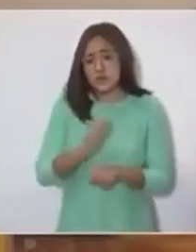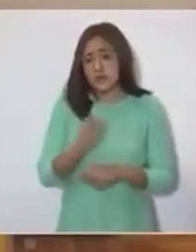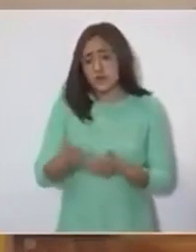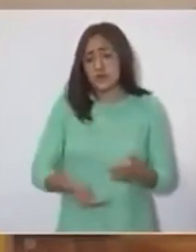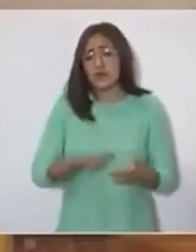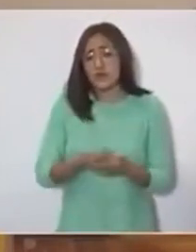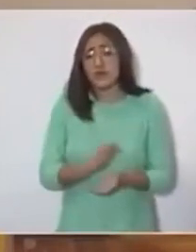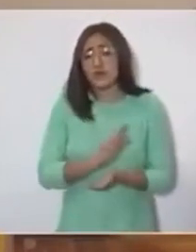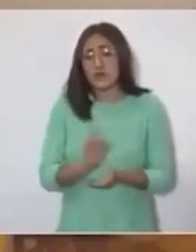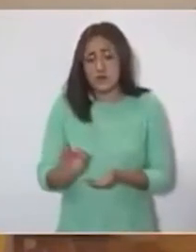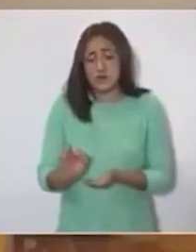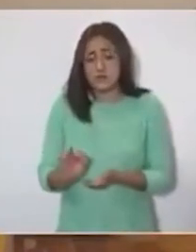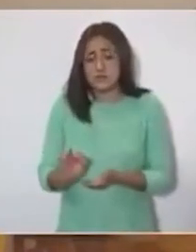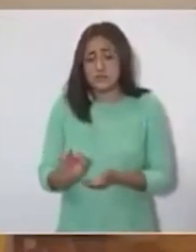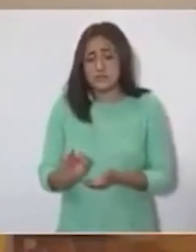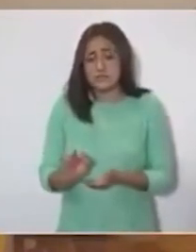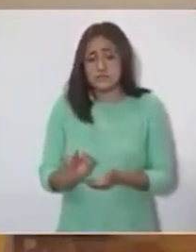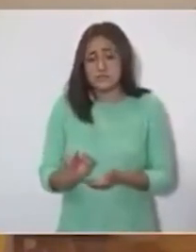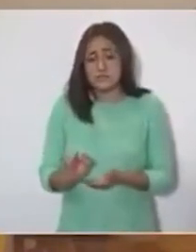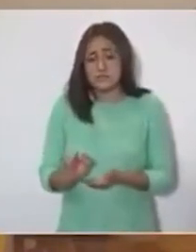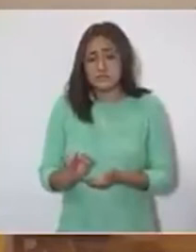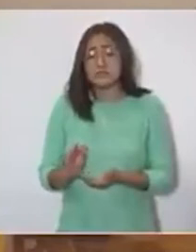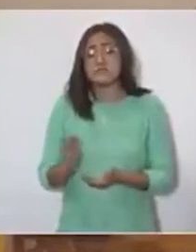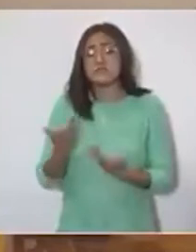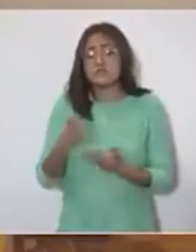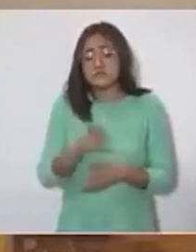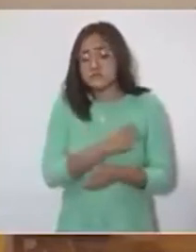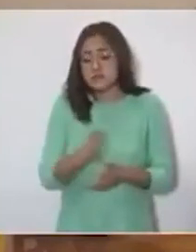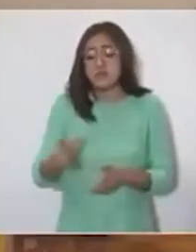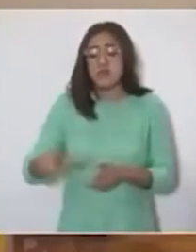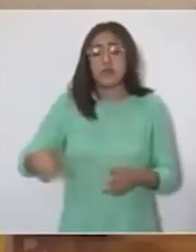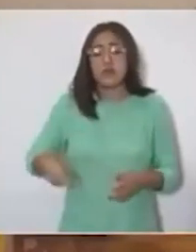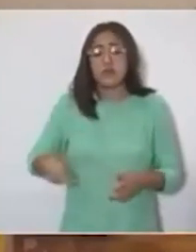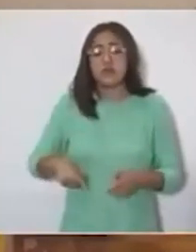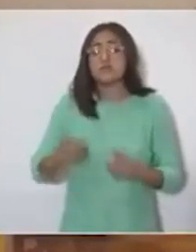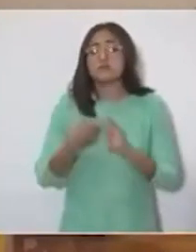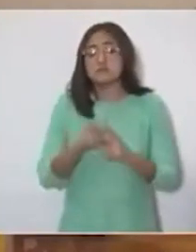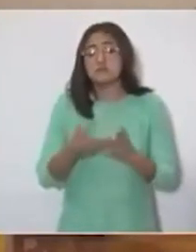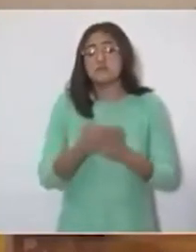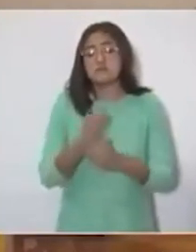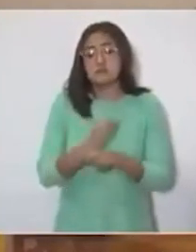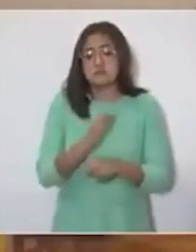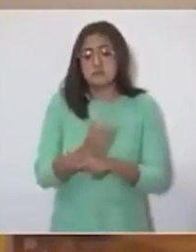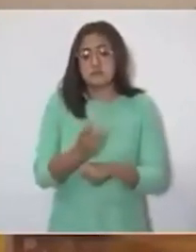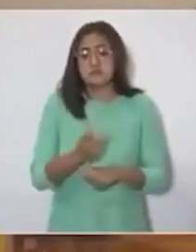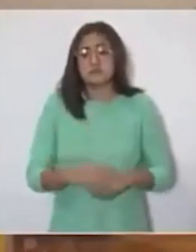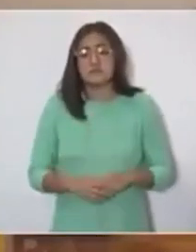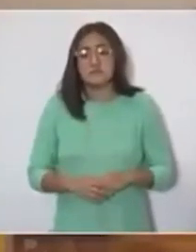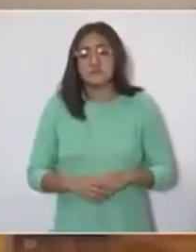presentar por lo que resta a mi gobierno las iniciativas trascendentes